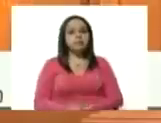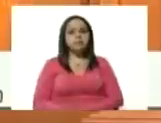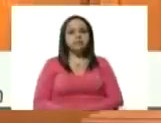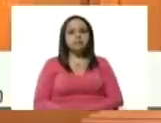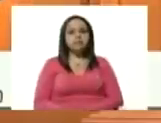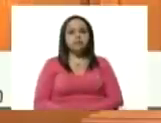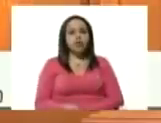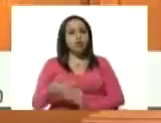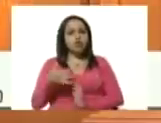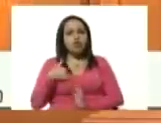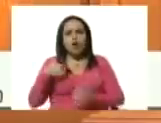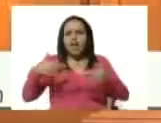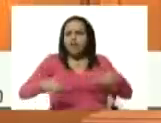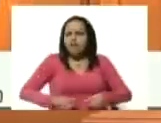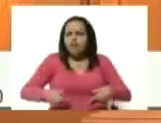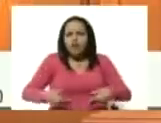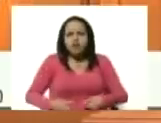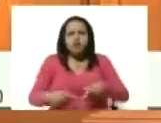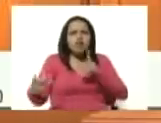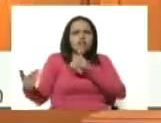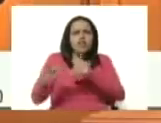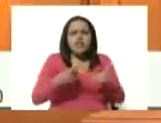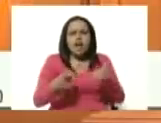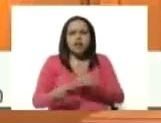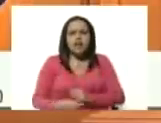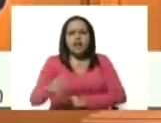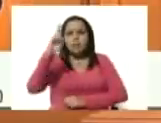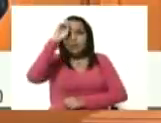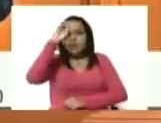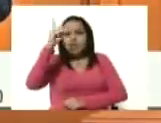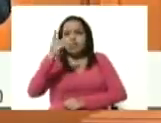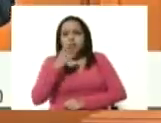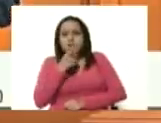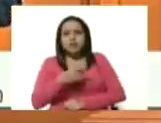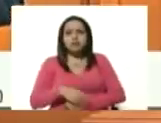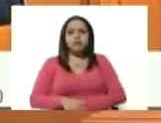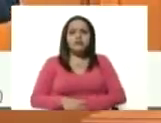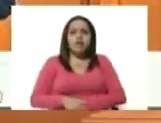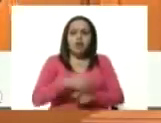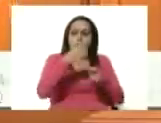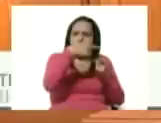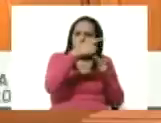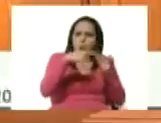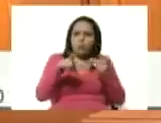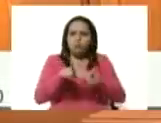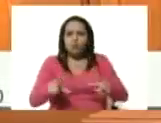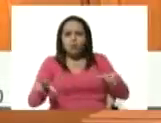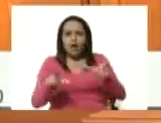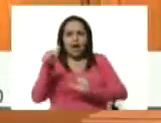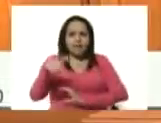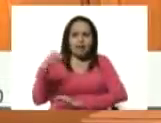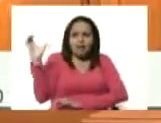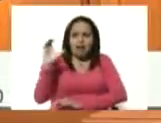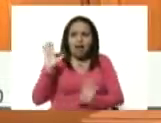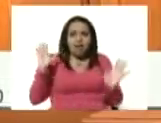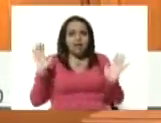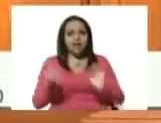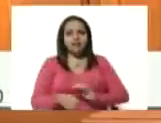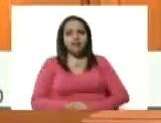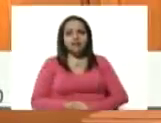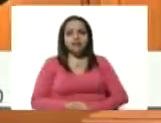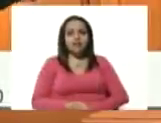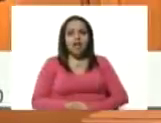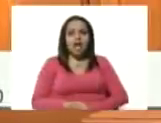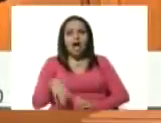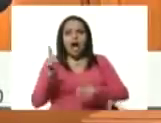Mil esfuerzos de diálogo en República Dominicana, en Noruega, en Barbados, aquí en Caracas. Algunos